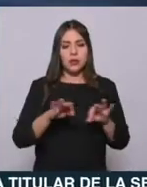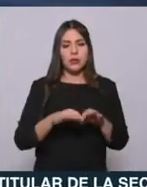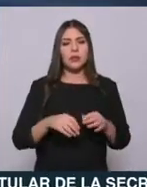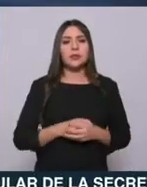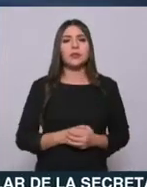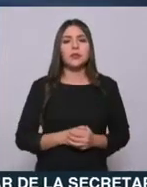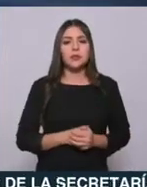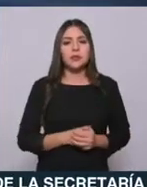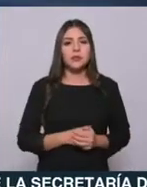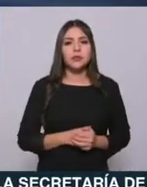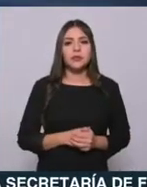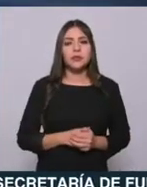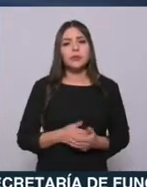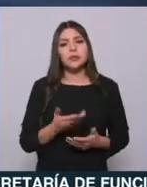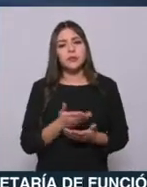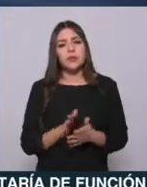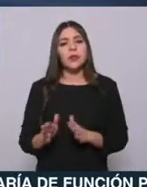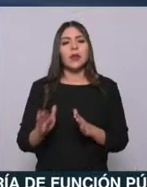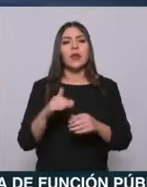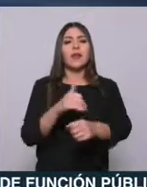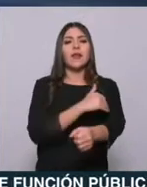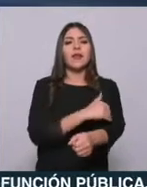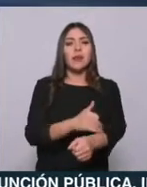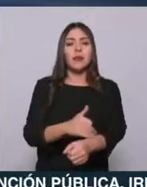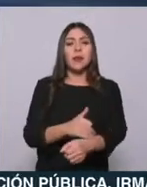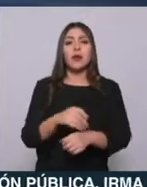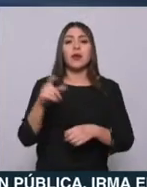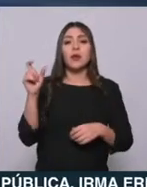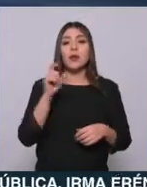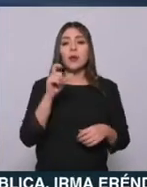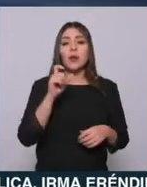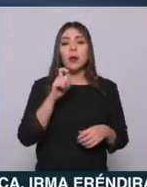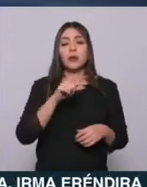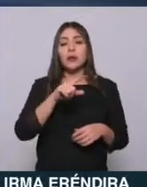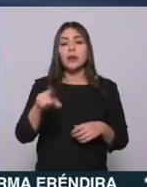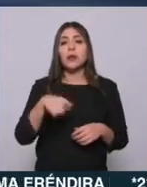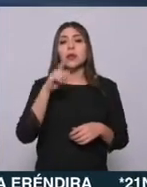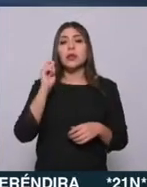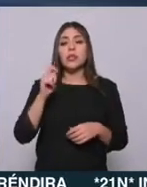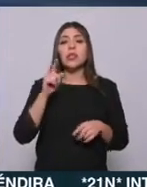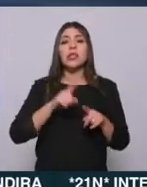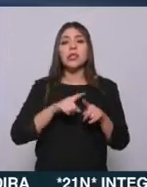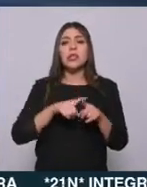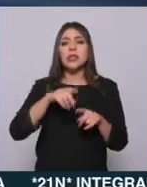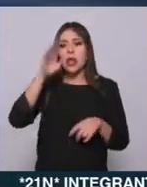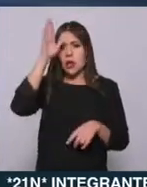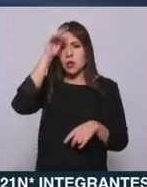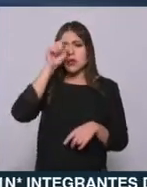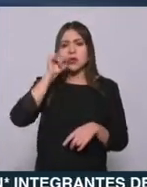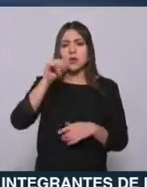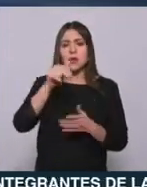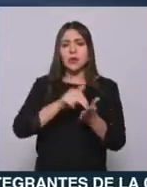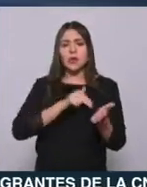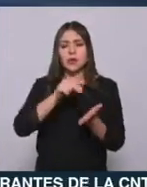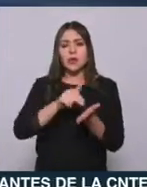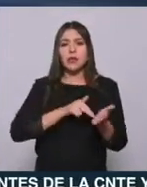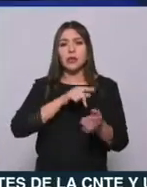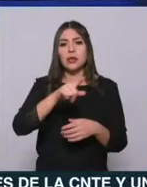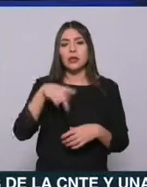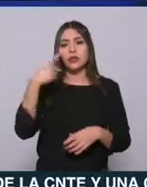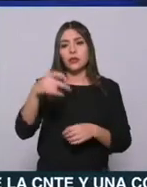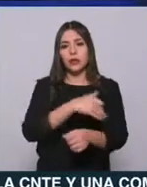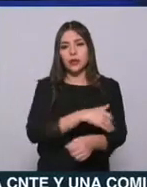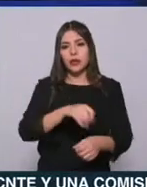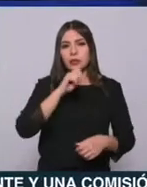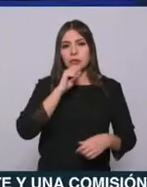sobre todo la familia, porque al final, en el momento en que ya no estemos nosotros, quien firmará el consentimiento son nuestros familiares. A pesar